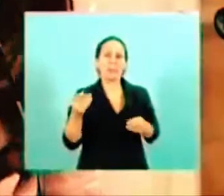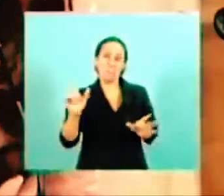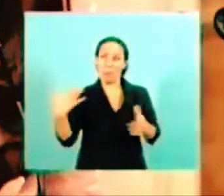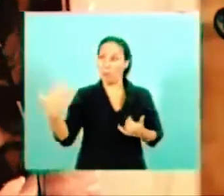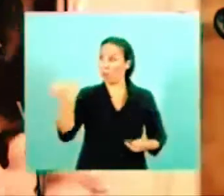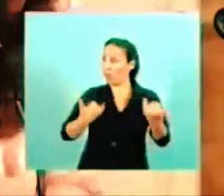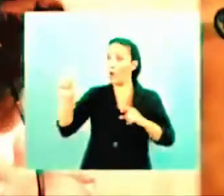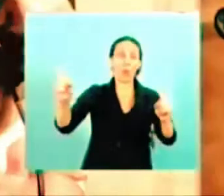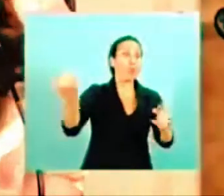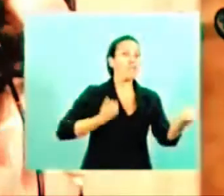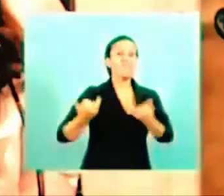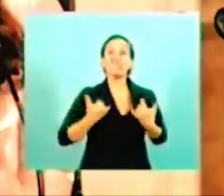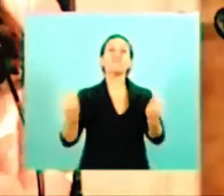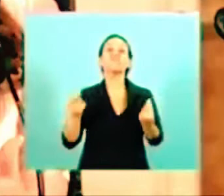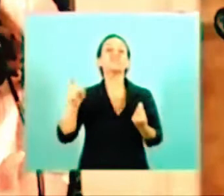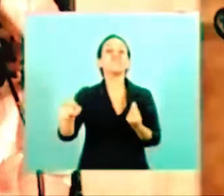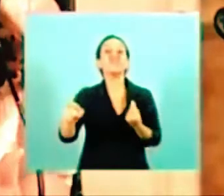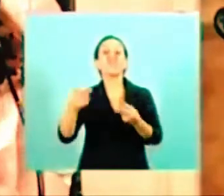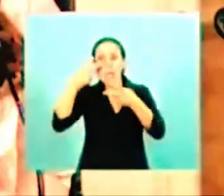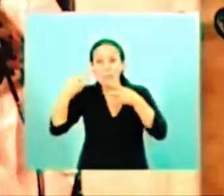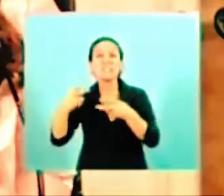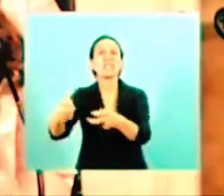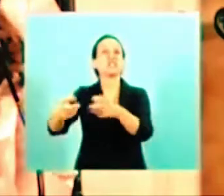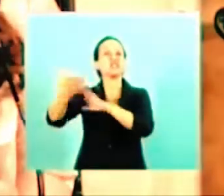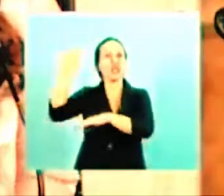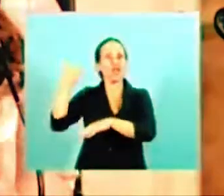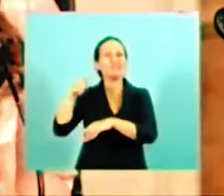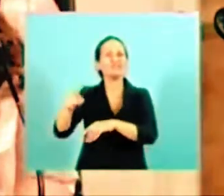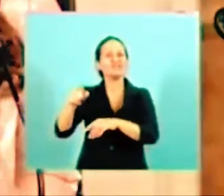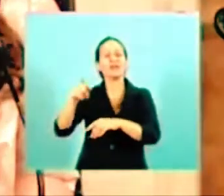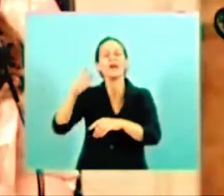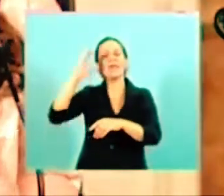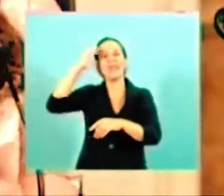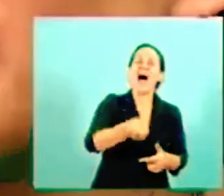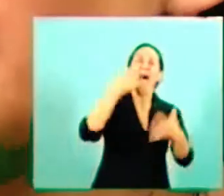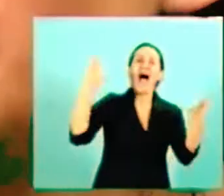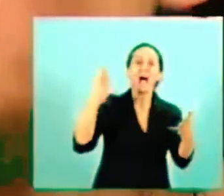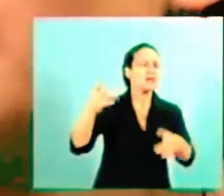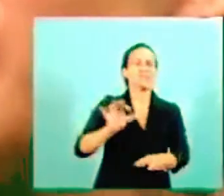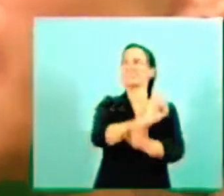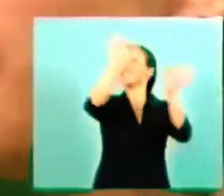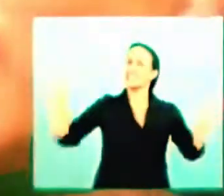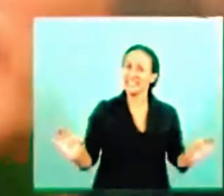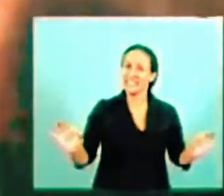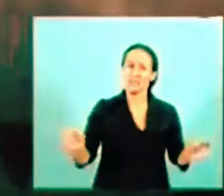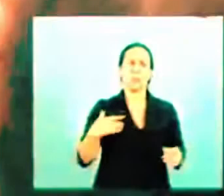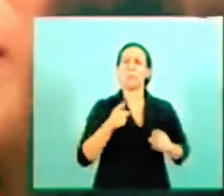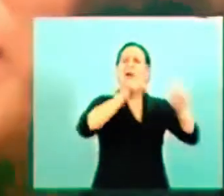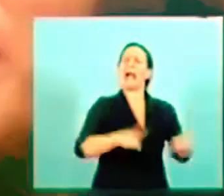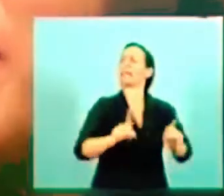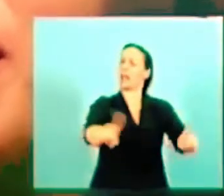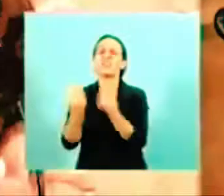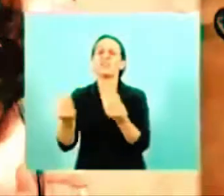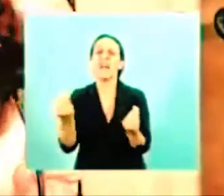presidenta cuál es el resultado de la investigación que llevó adelante la Corte Suprema de Justicia de la Nación